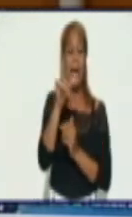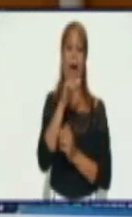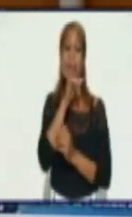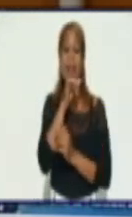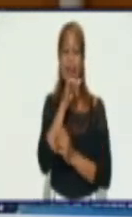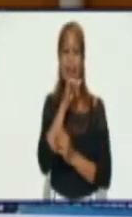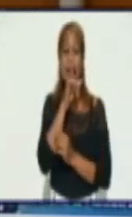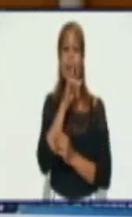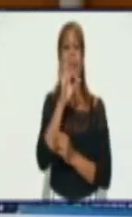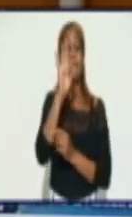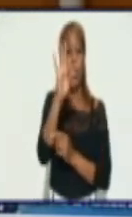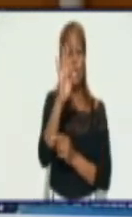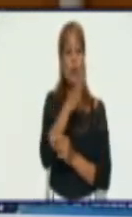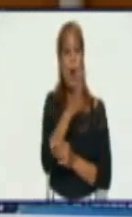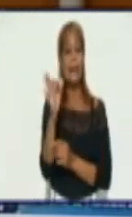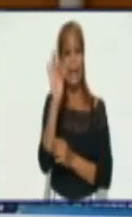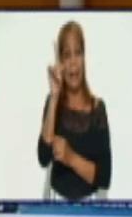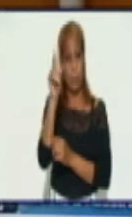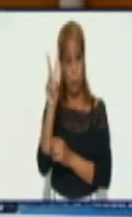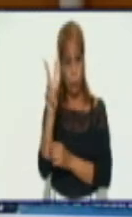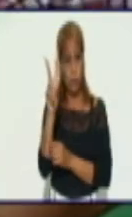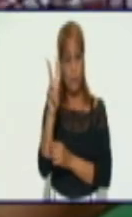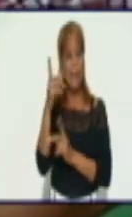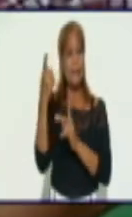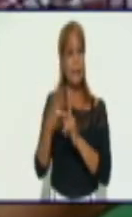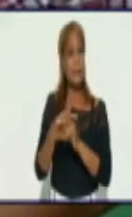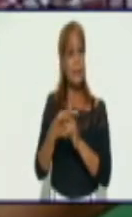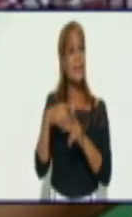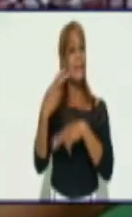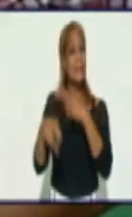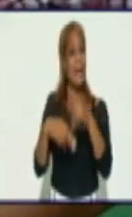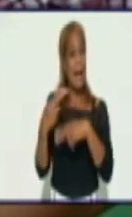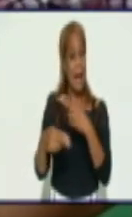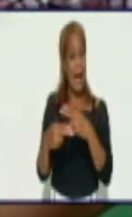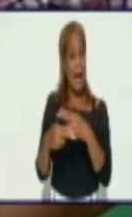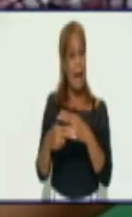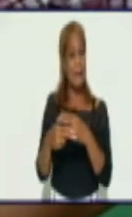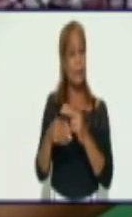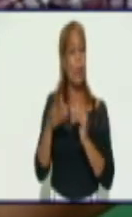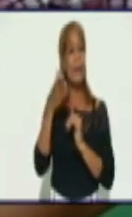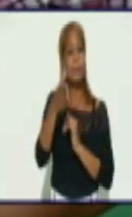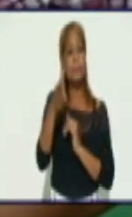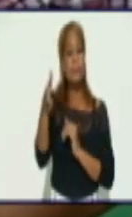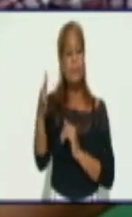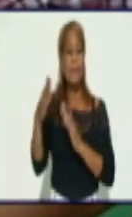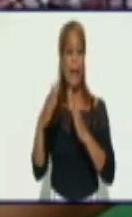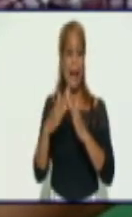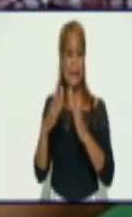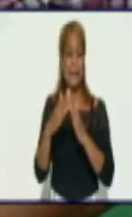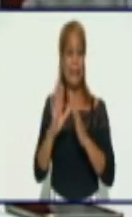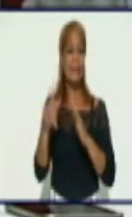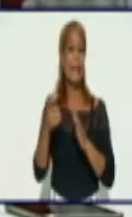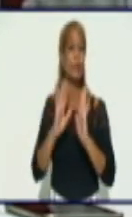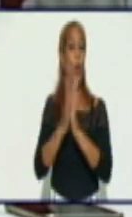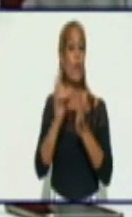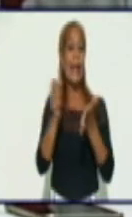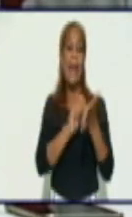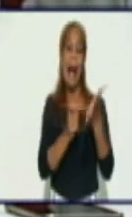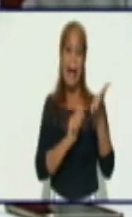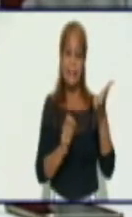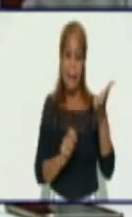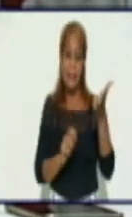y se extenderá el horario en hora de la tarde pero de servicio a domicilio de los carteros los bancos